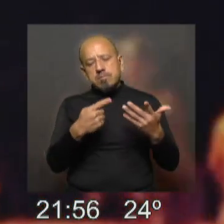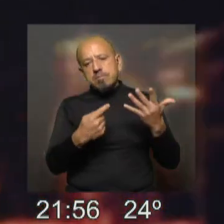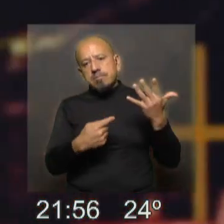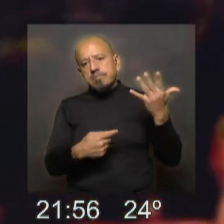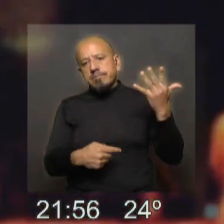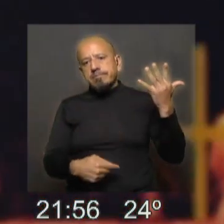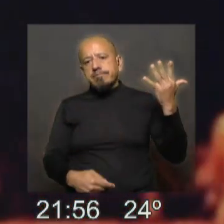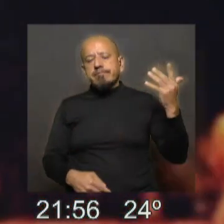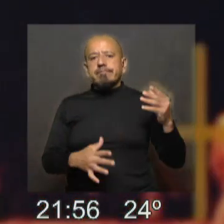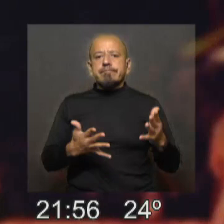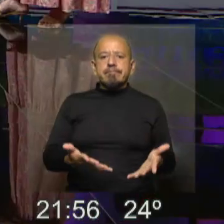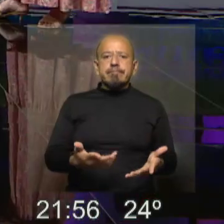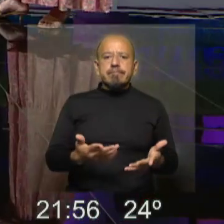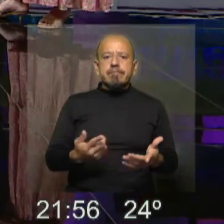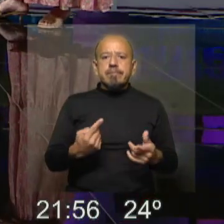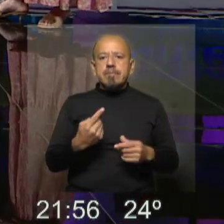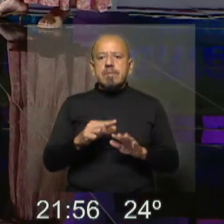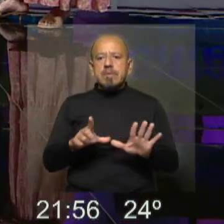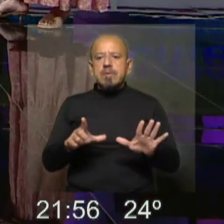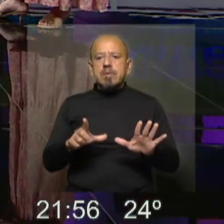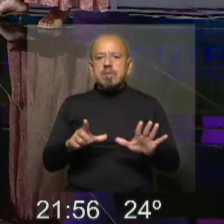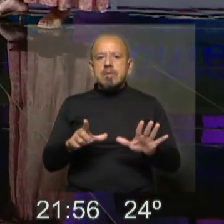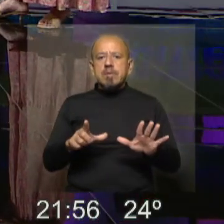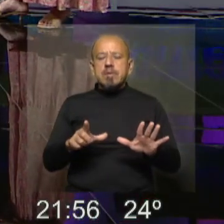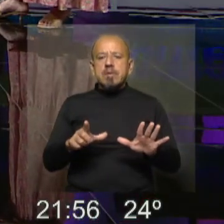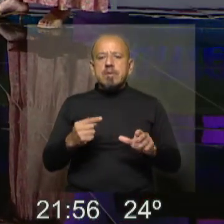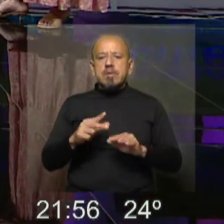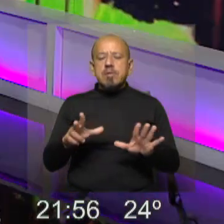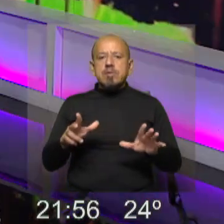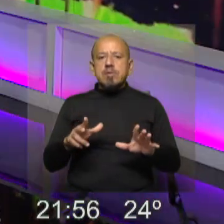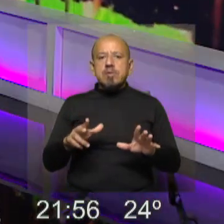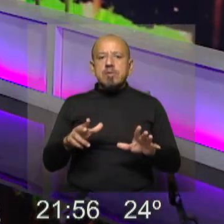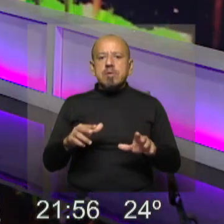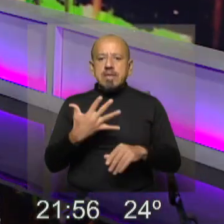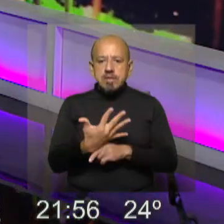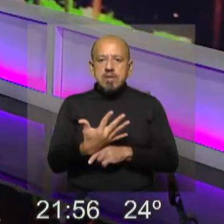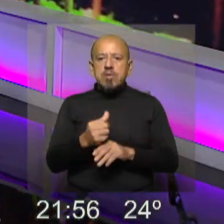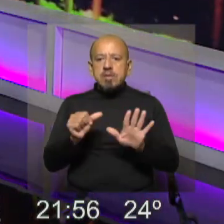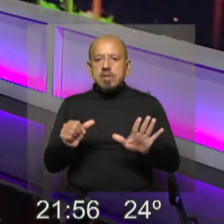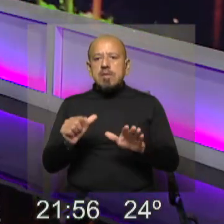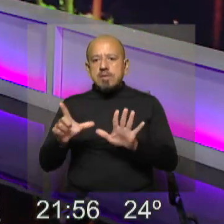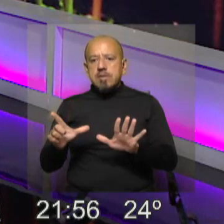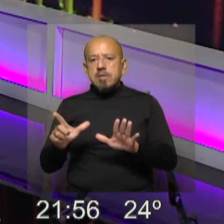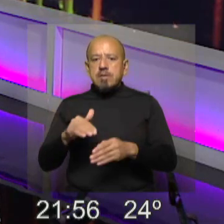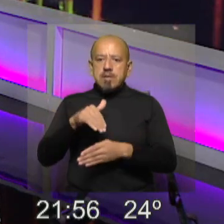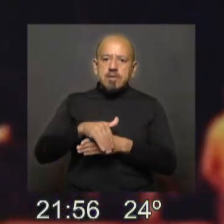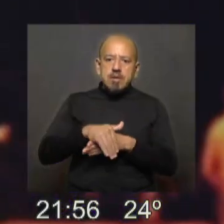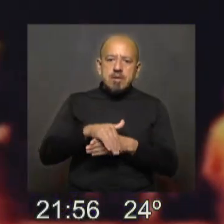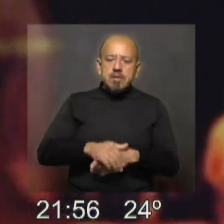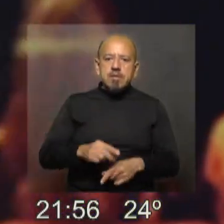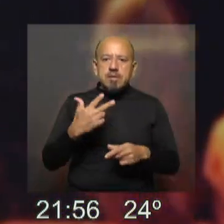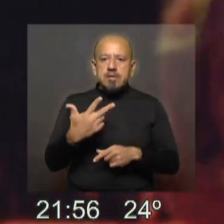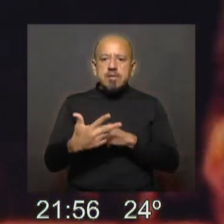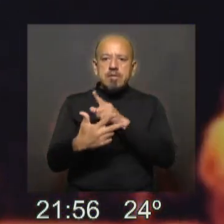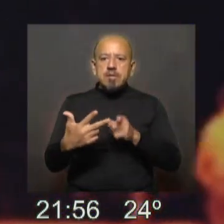tenemos. De 17, 18 y 19 horas, o sea, los que vayan en los horarios distintos van a escuchar tres conciertos distintos,